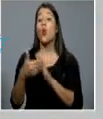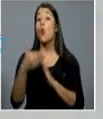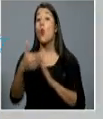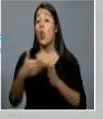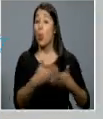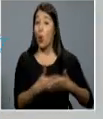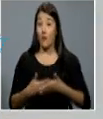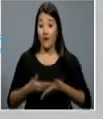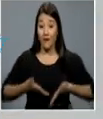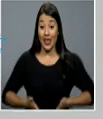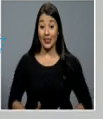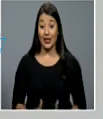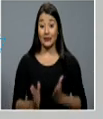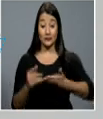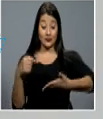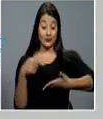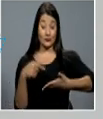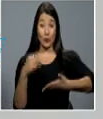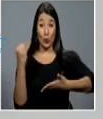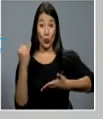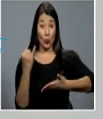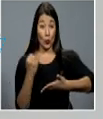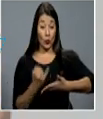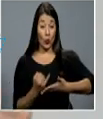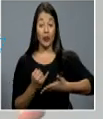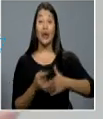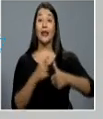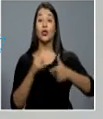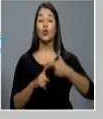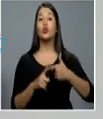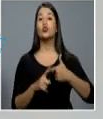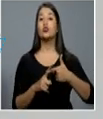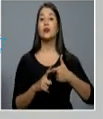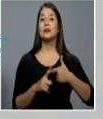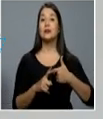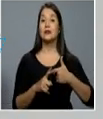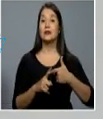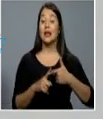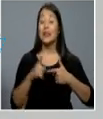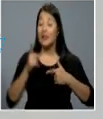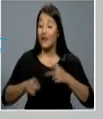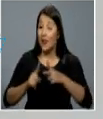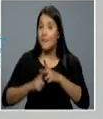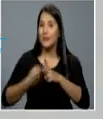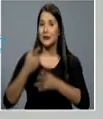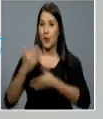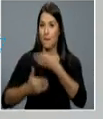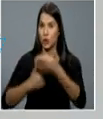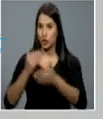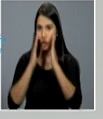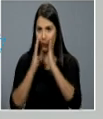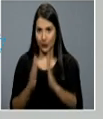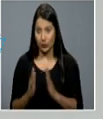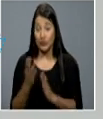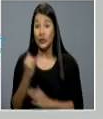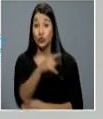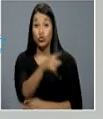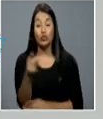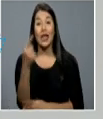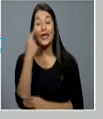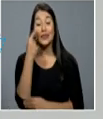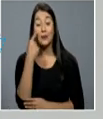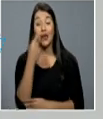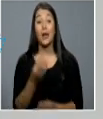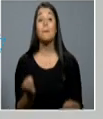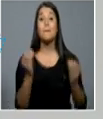con bajo peso al nacer o nace prematuro, está asociado con otros fenómenos estructurales. Si ustedes ven, a mayor